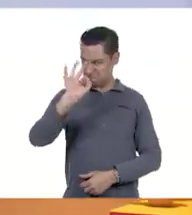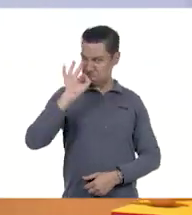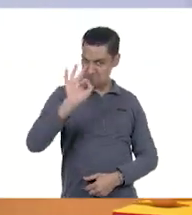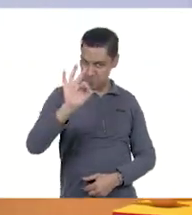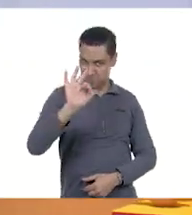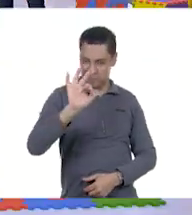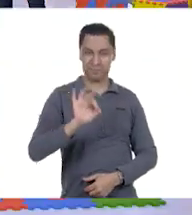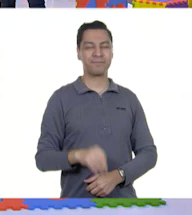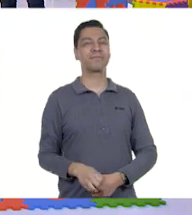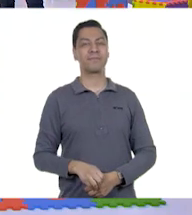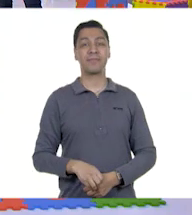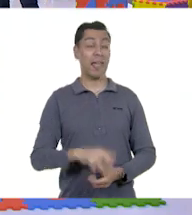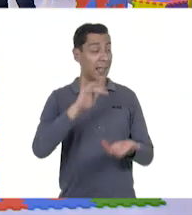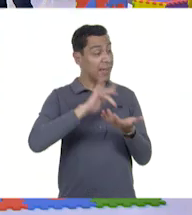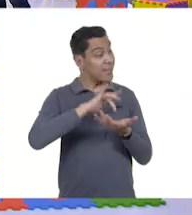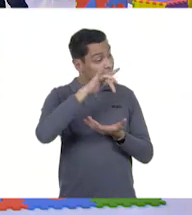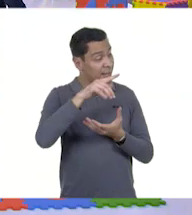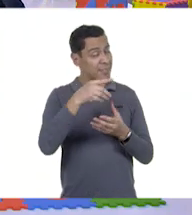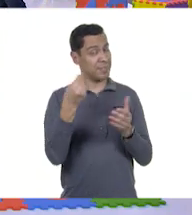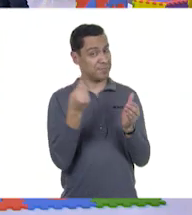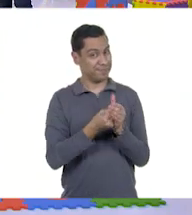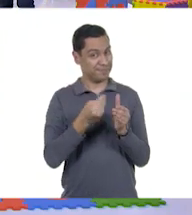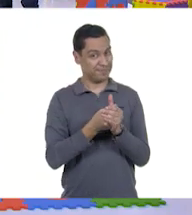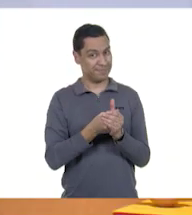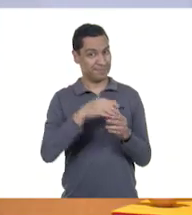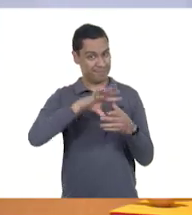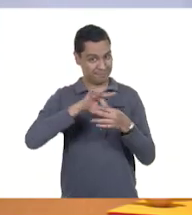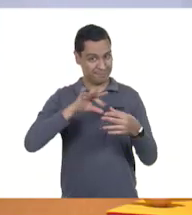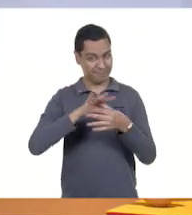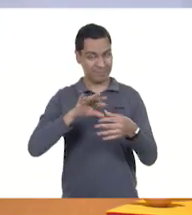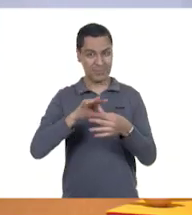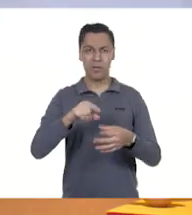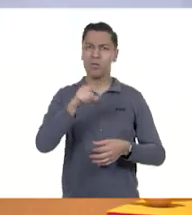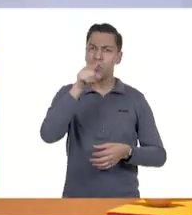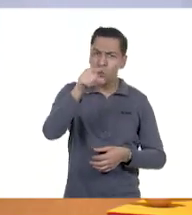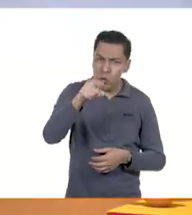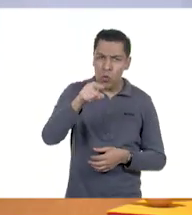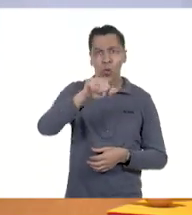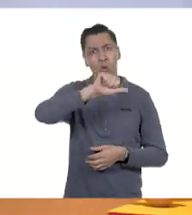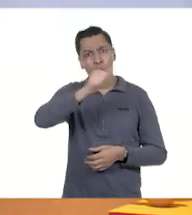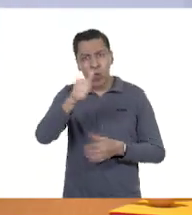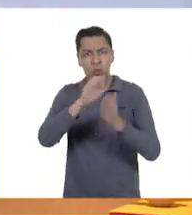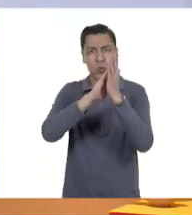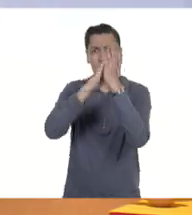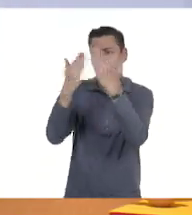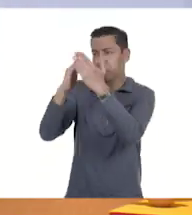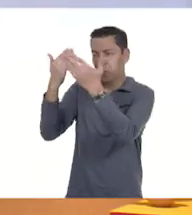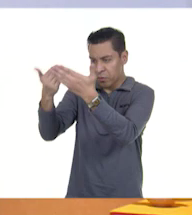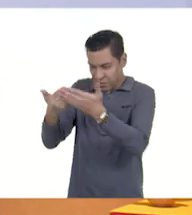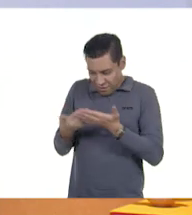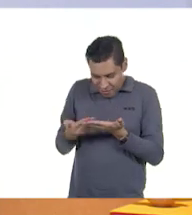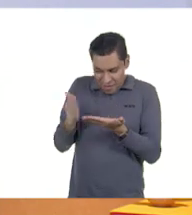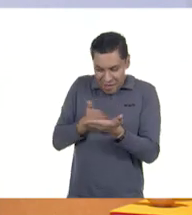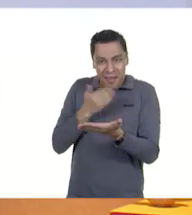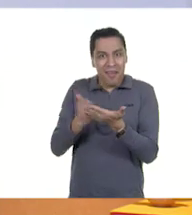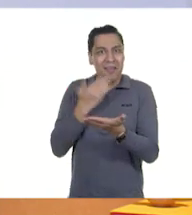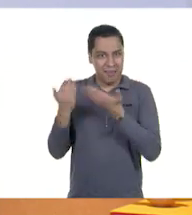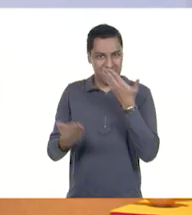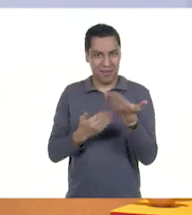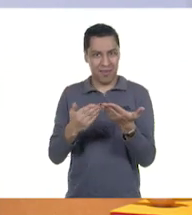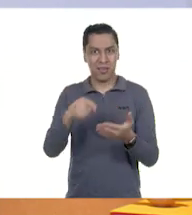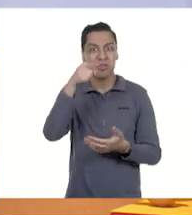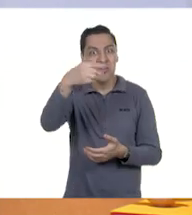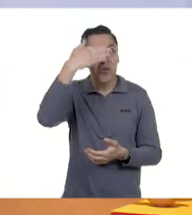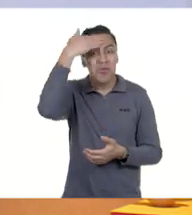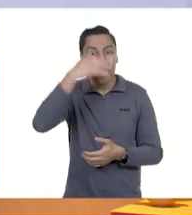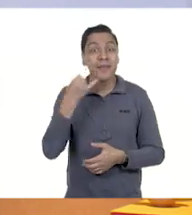tu clase de hoy y muy importante todo lo que nos dijiste. Si te es posible, consulta otros libros y comenta el tema de hoy con tu familia. Si tienes la